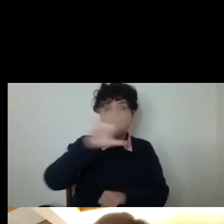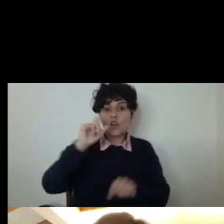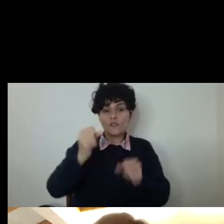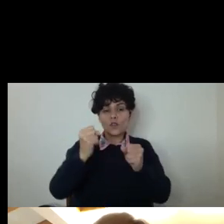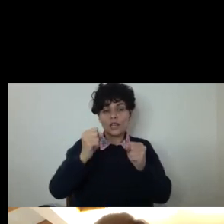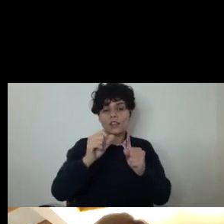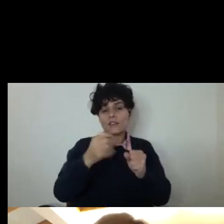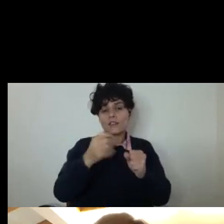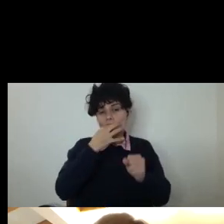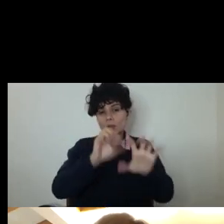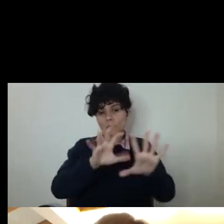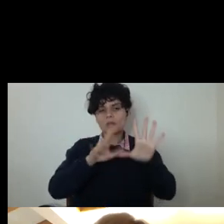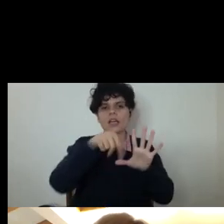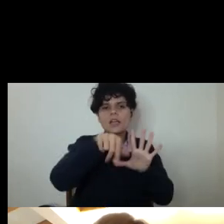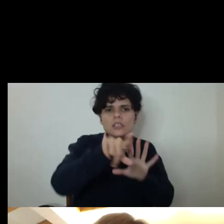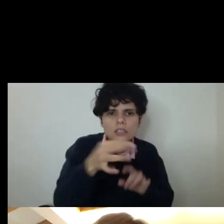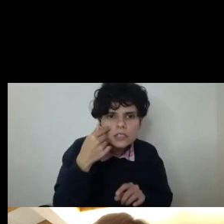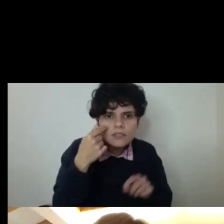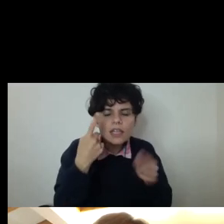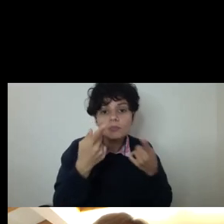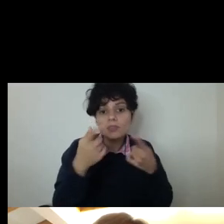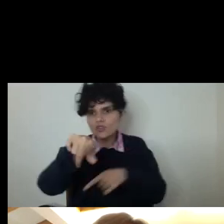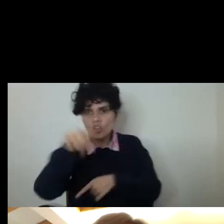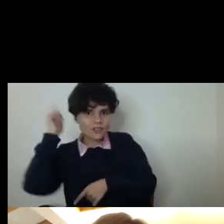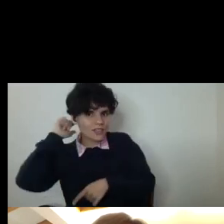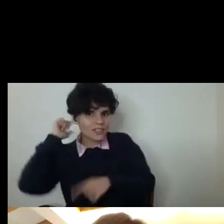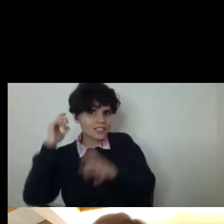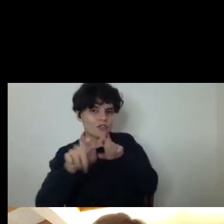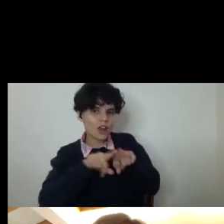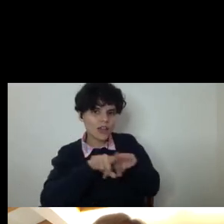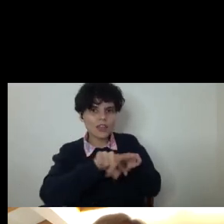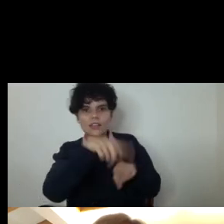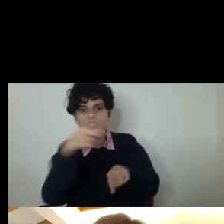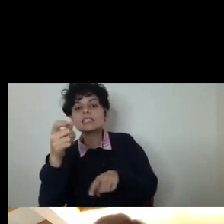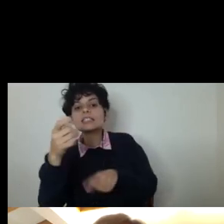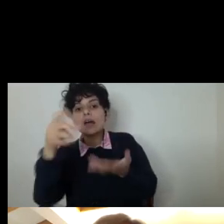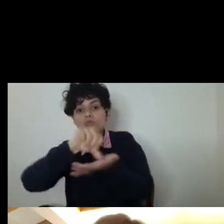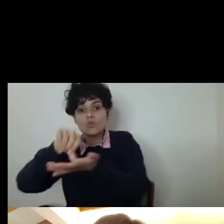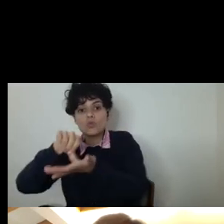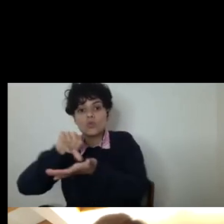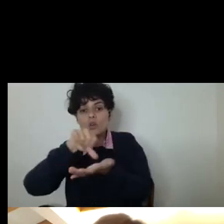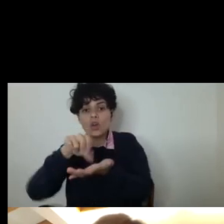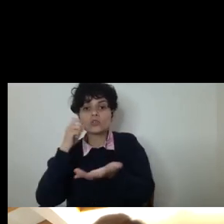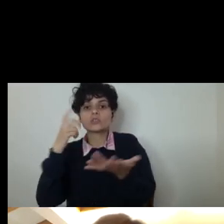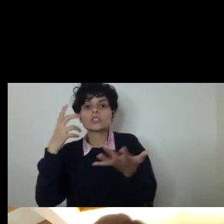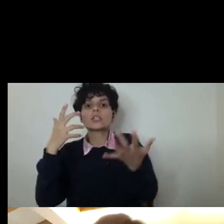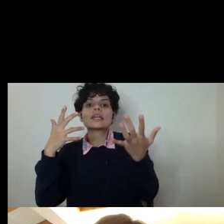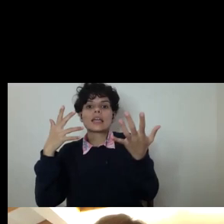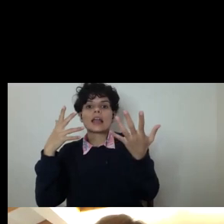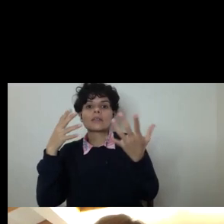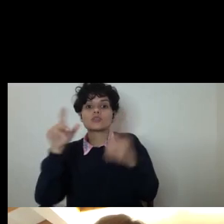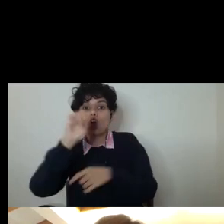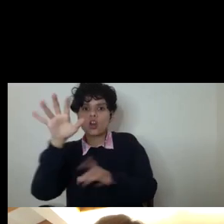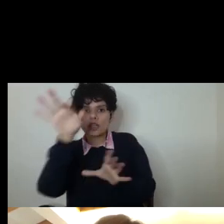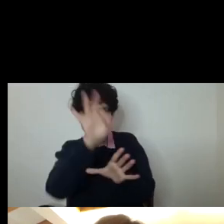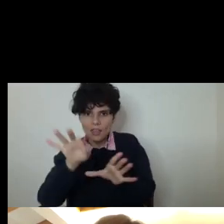zona de CA1 en el hipocampo de rata. Aquí están teñidos los núcleos, esa es la imagen combinada, y cuando